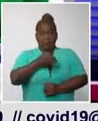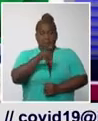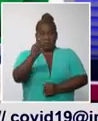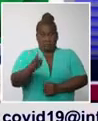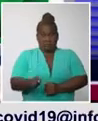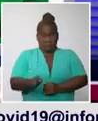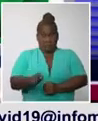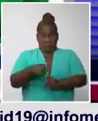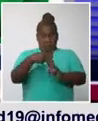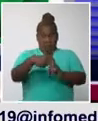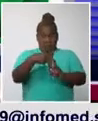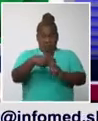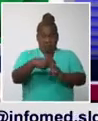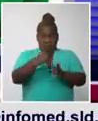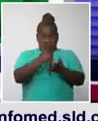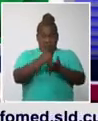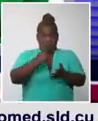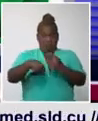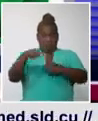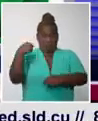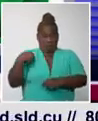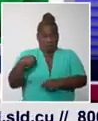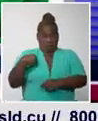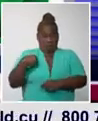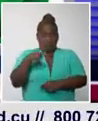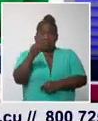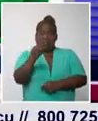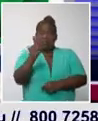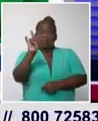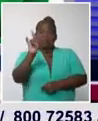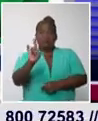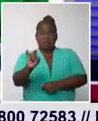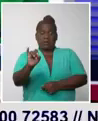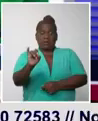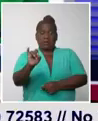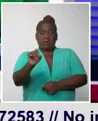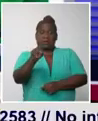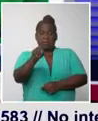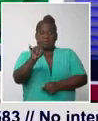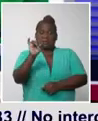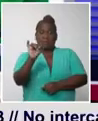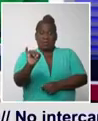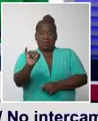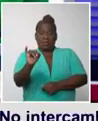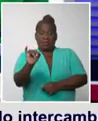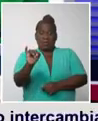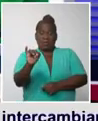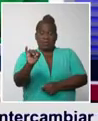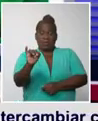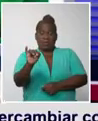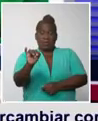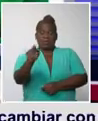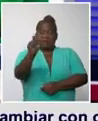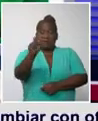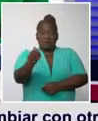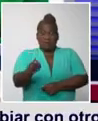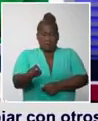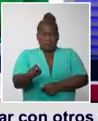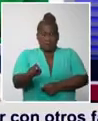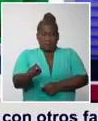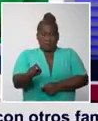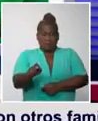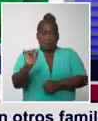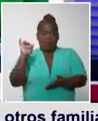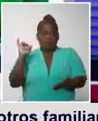ayer, 16 son personas con diagnóstico, personas que llegaron